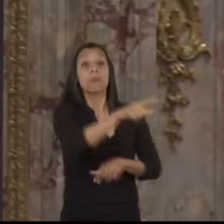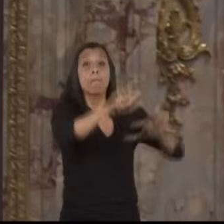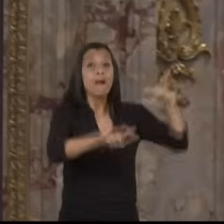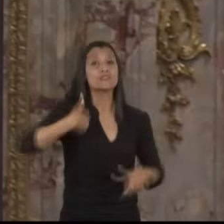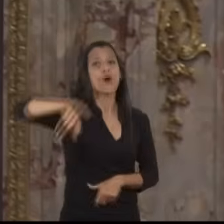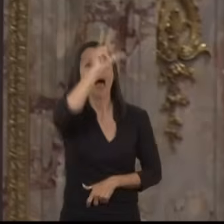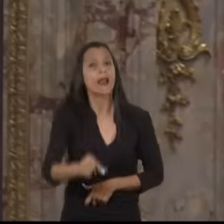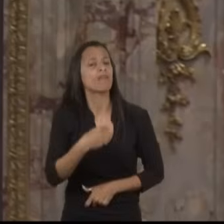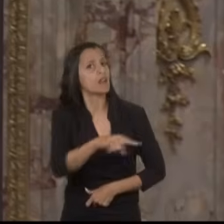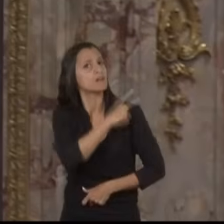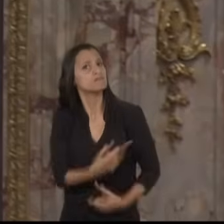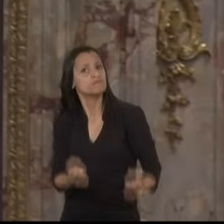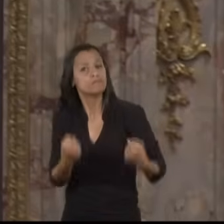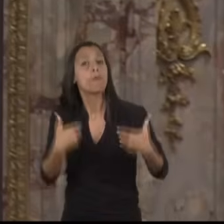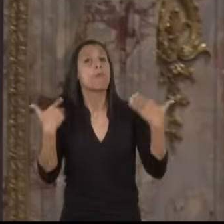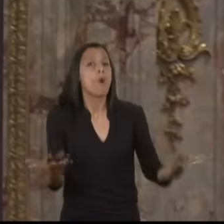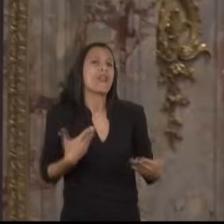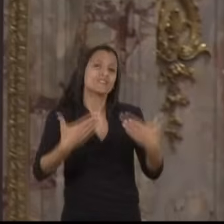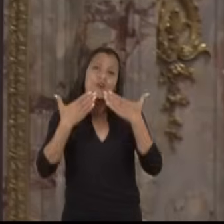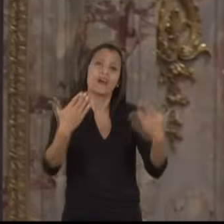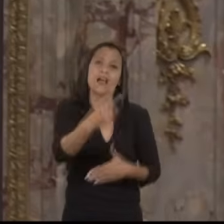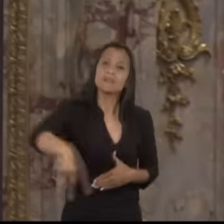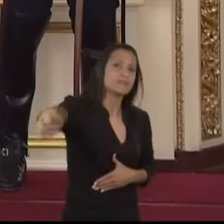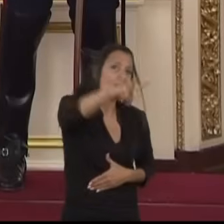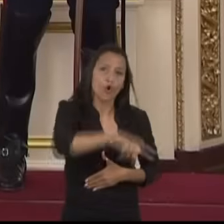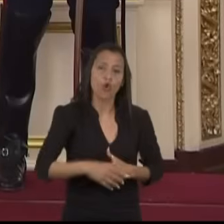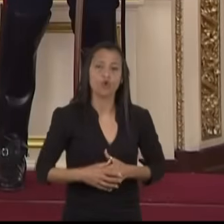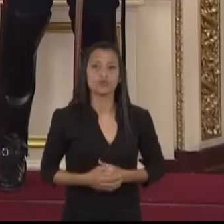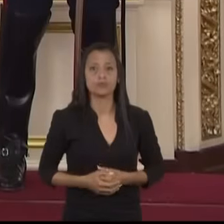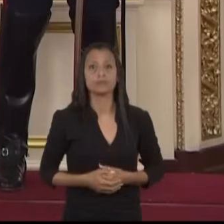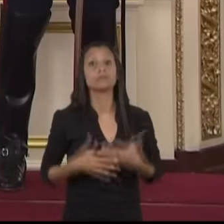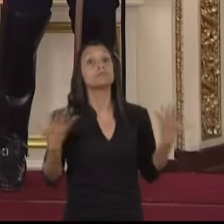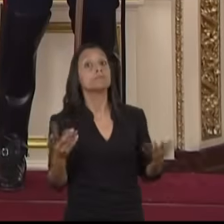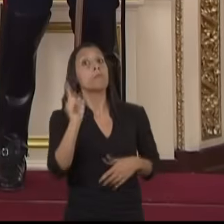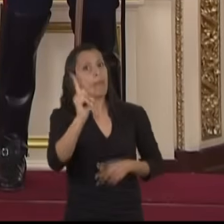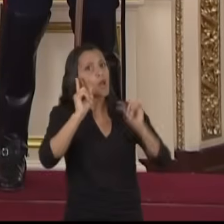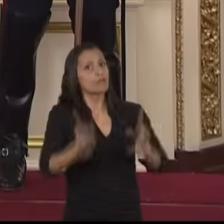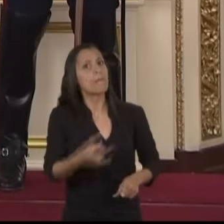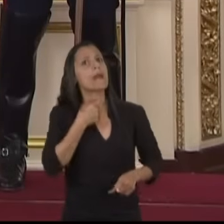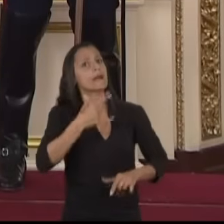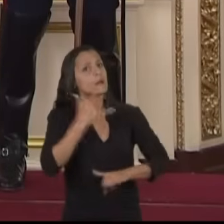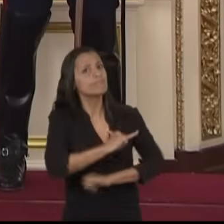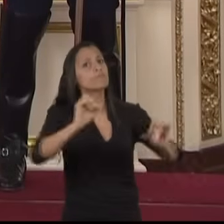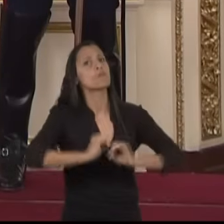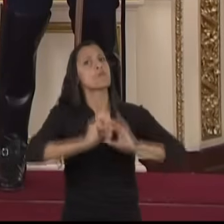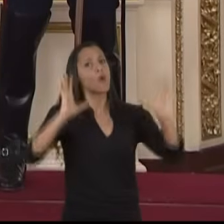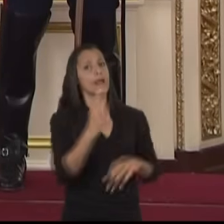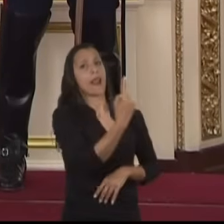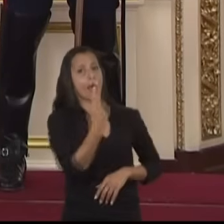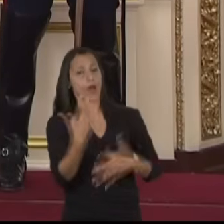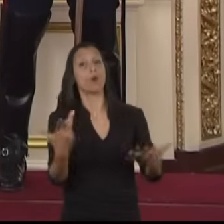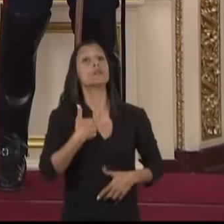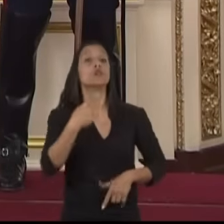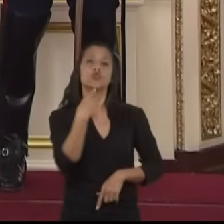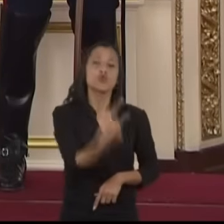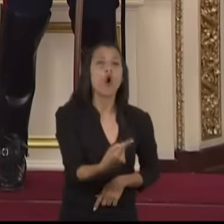es heroico y por eso les quiero dar las gracias. Pero también quiero ser claro con una cosa. Cuando yo